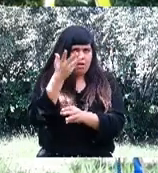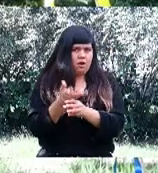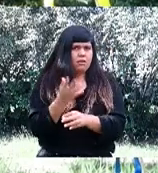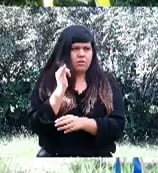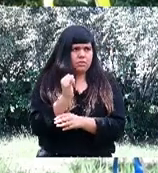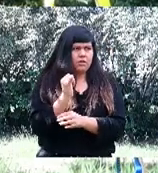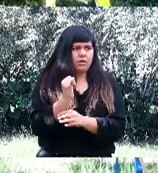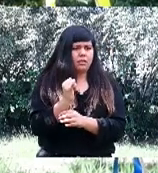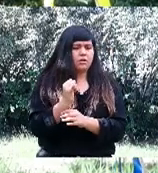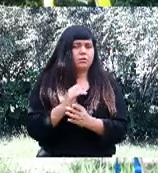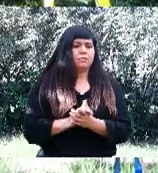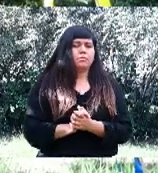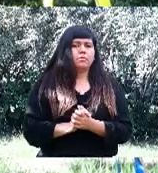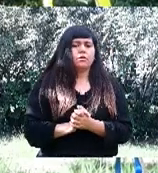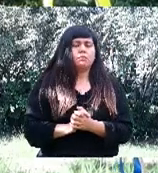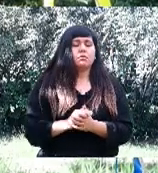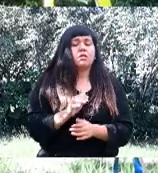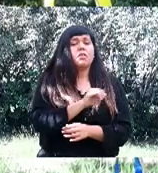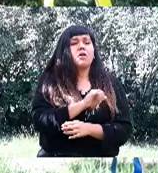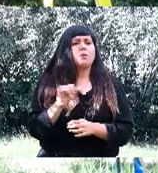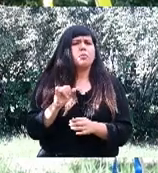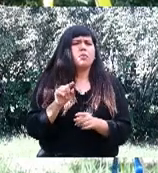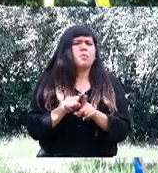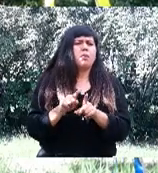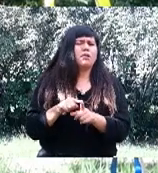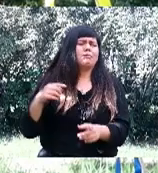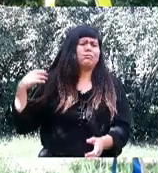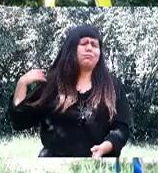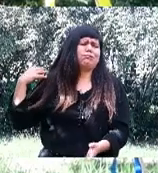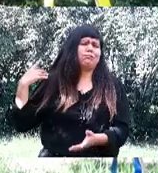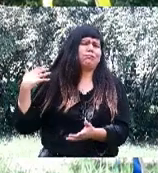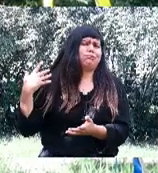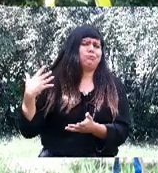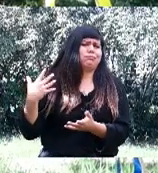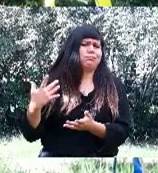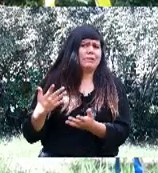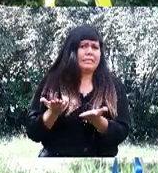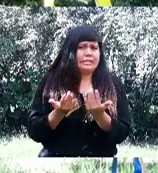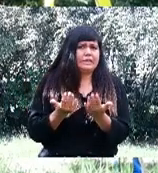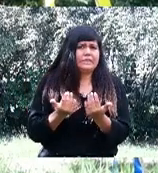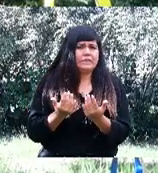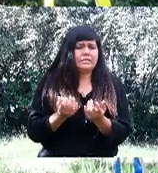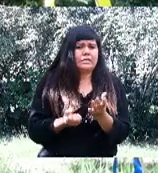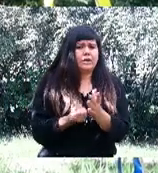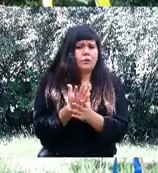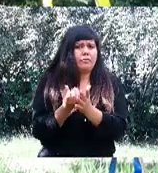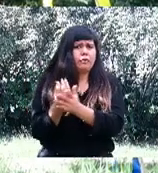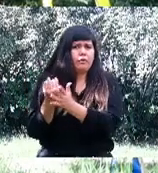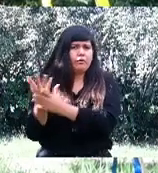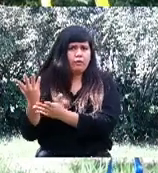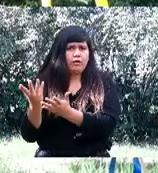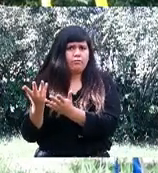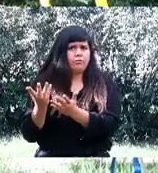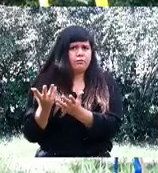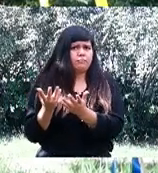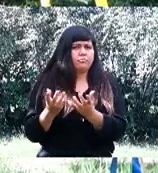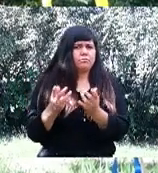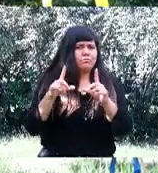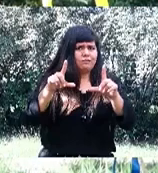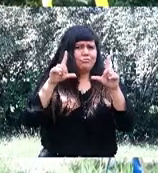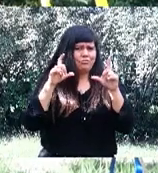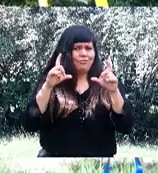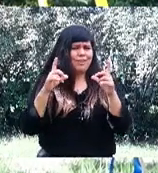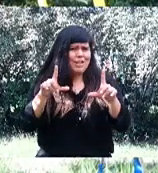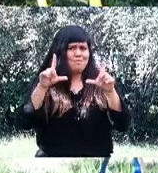que que por cierto después de tantos años el fondo merece también eh ir renovando ir actualizando su imagen